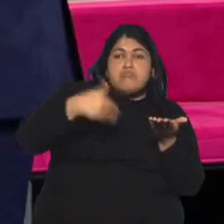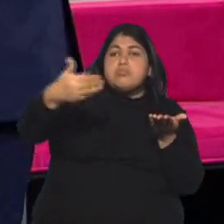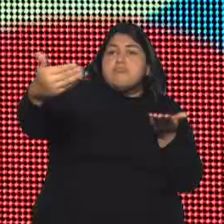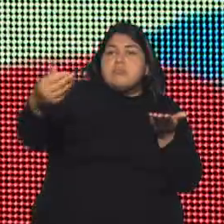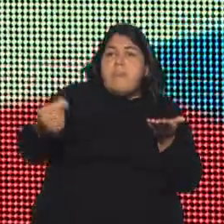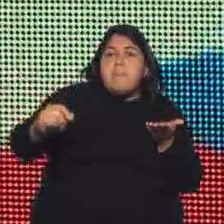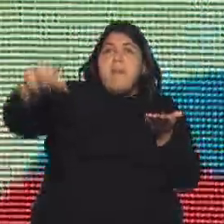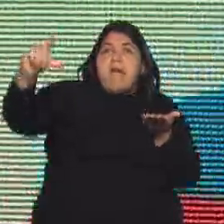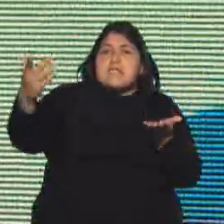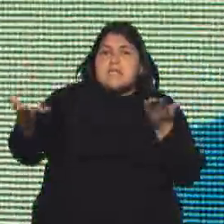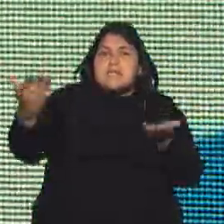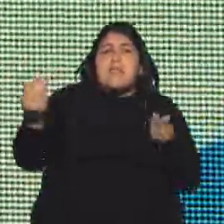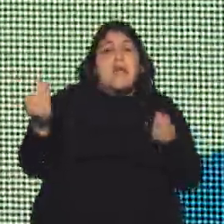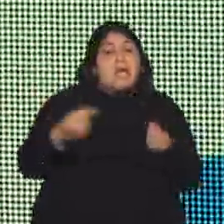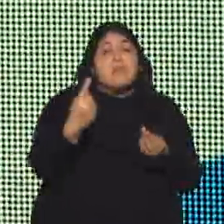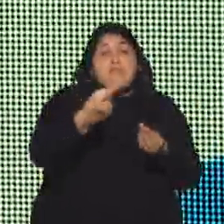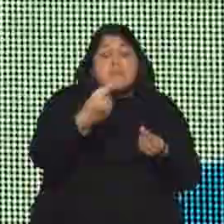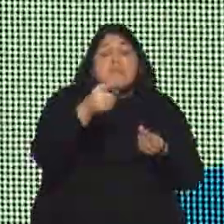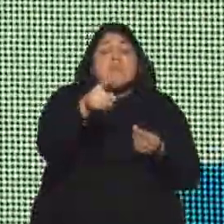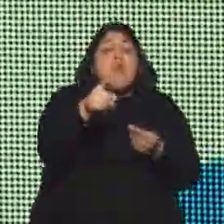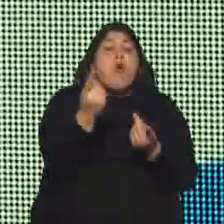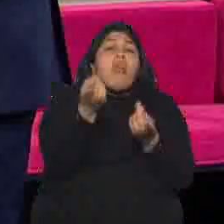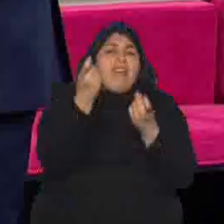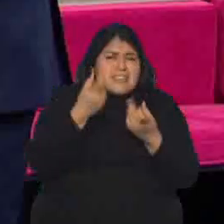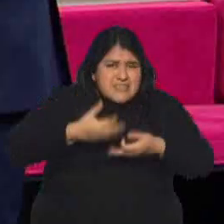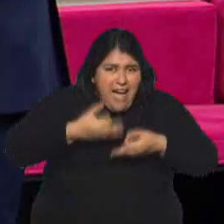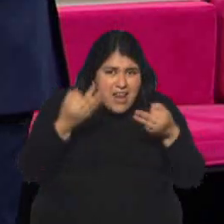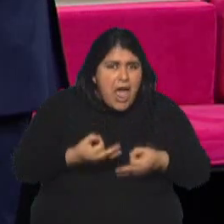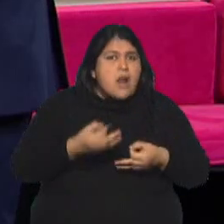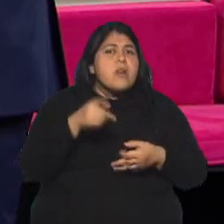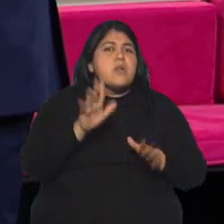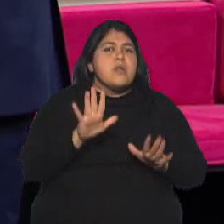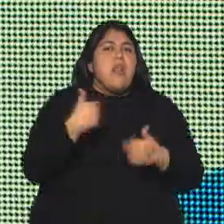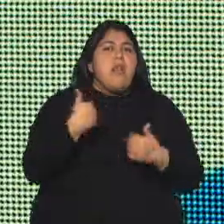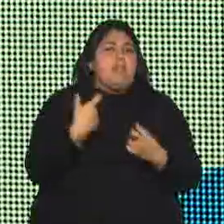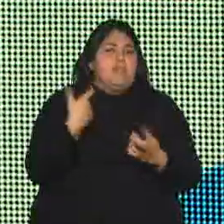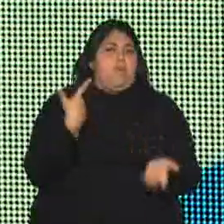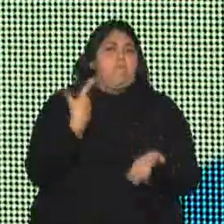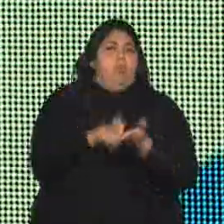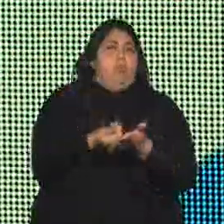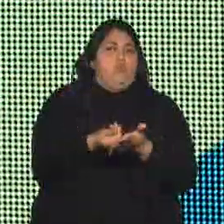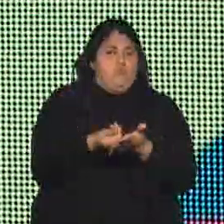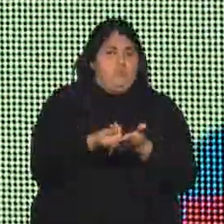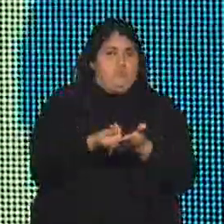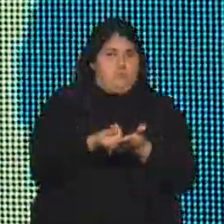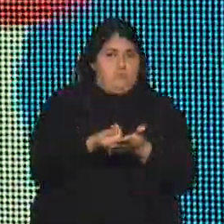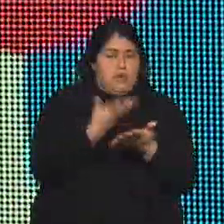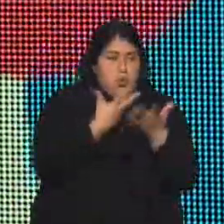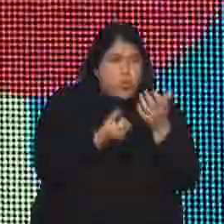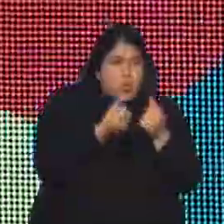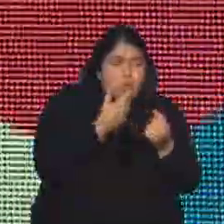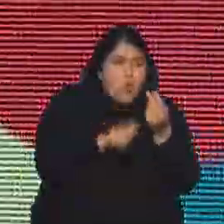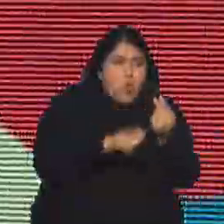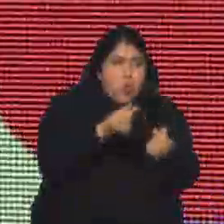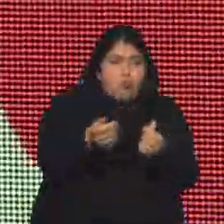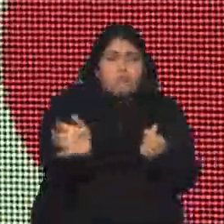Tal cual, lo que necesitas realmente. Me gusta esa palabra, realmente subrayar. O sea, no tentarse, ¿no? No, porque ese es el